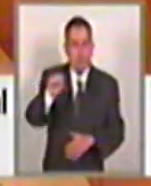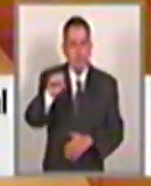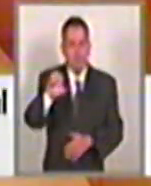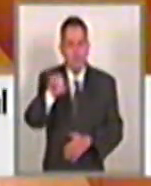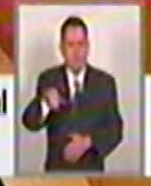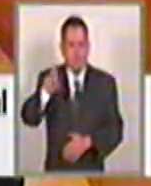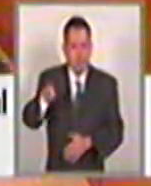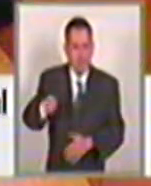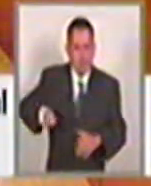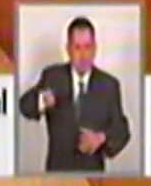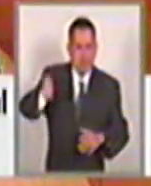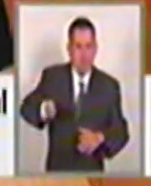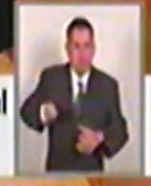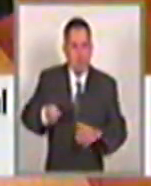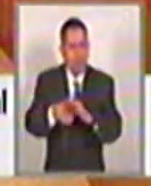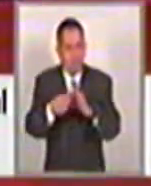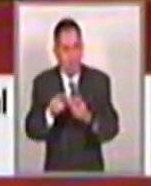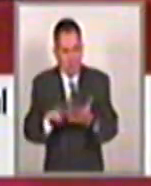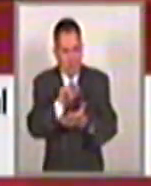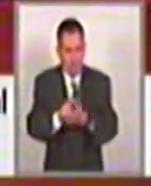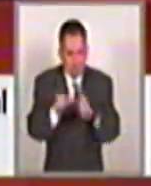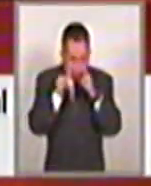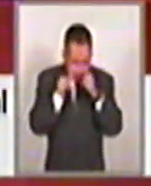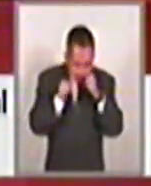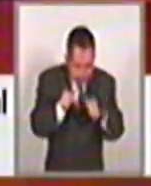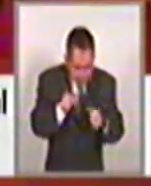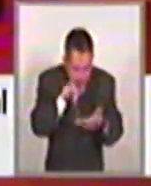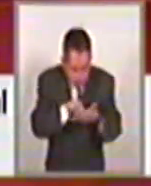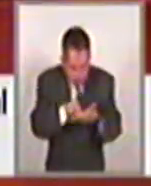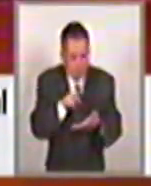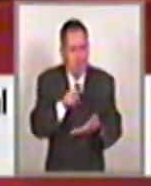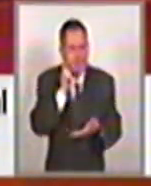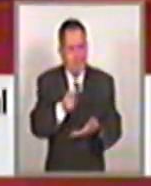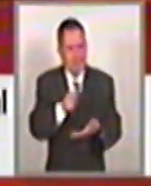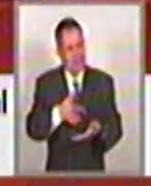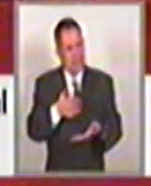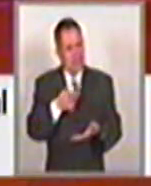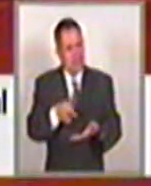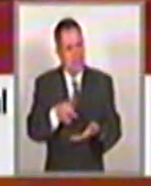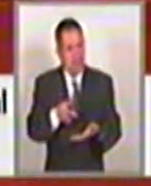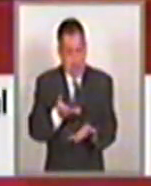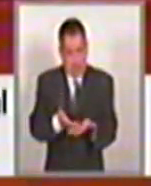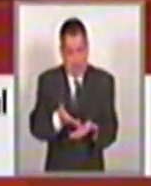Justicia como la ley que está presentándose, empezando porque la presente